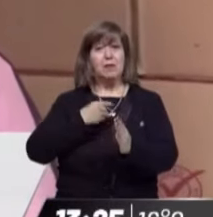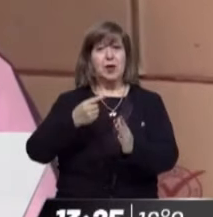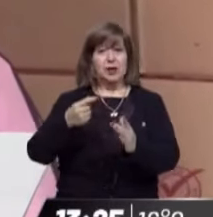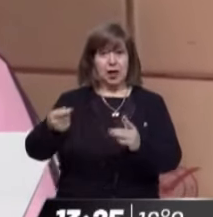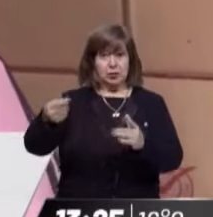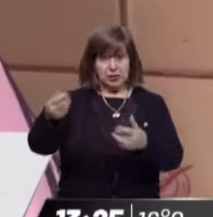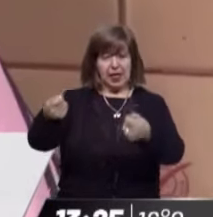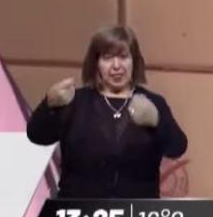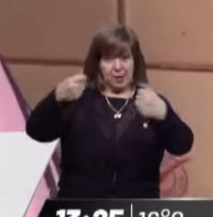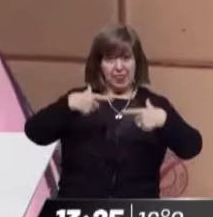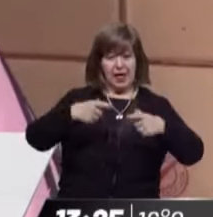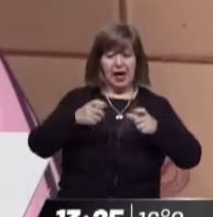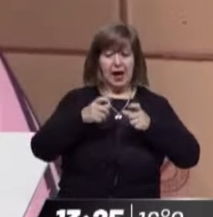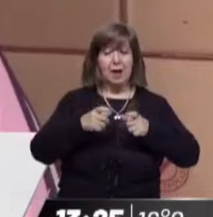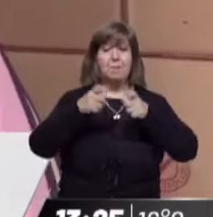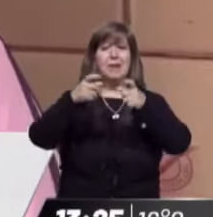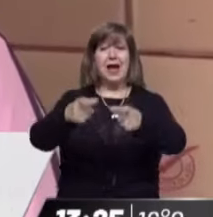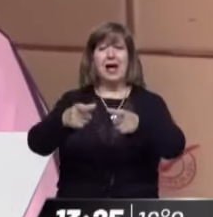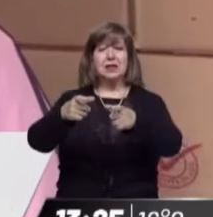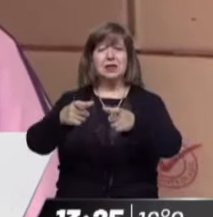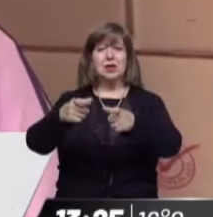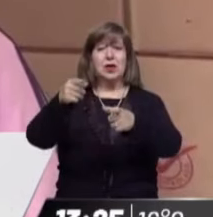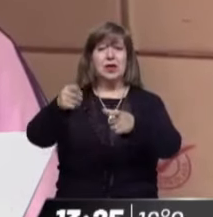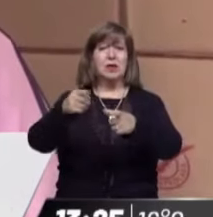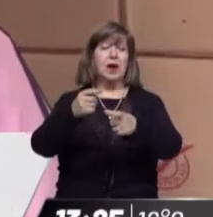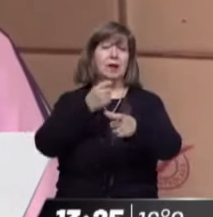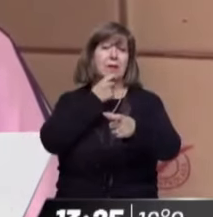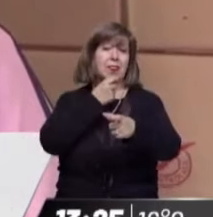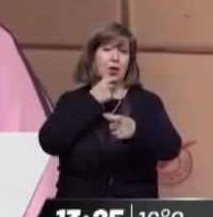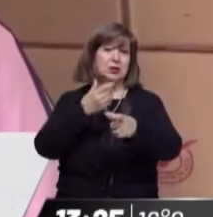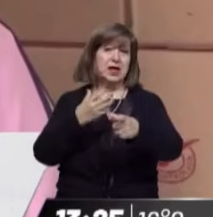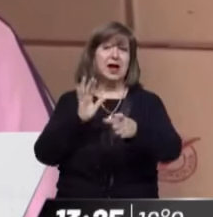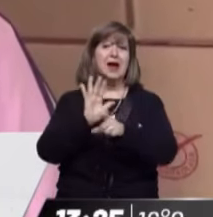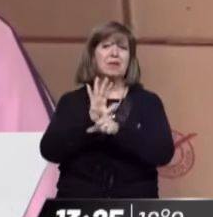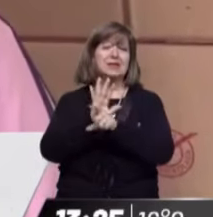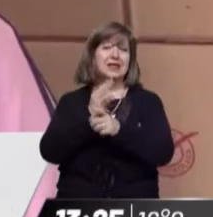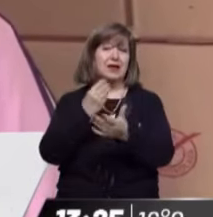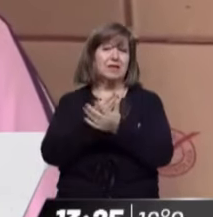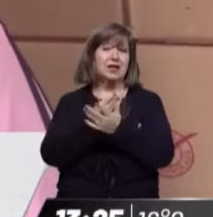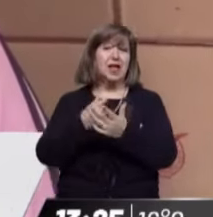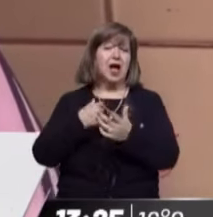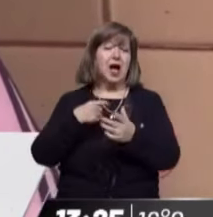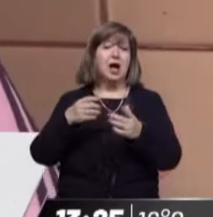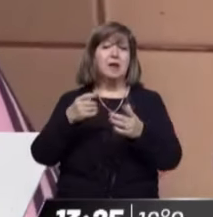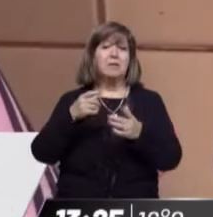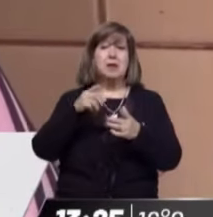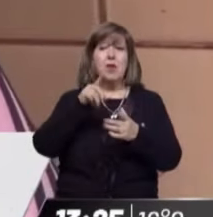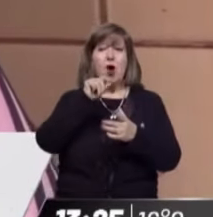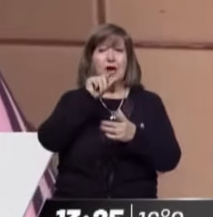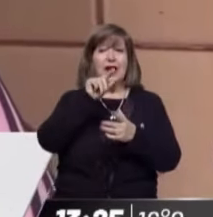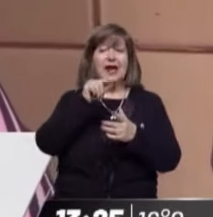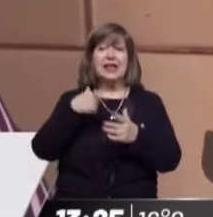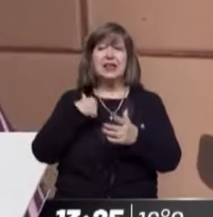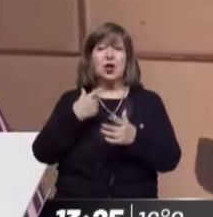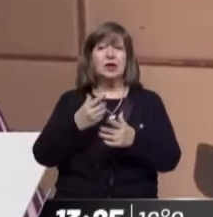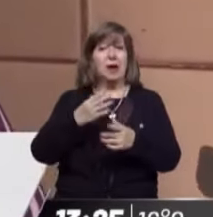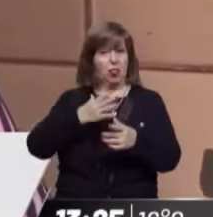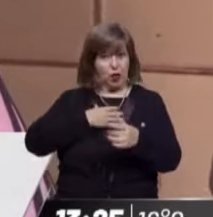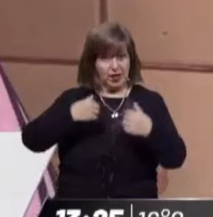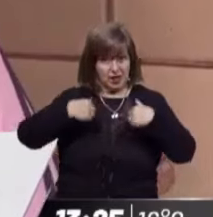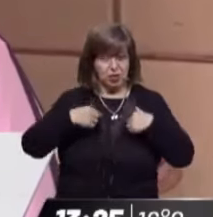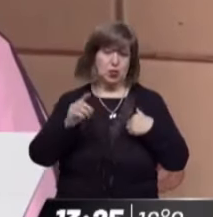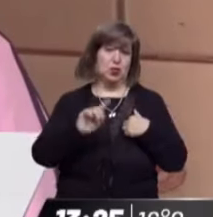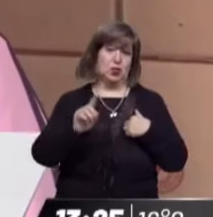comida que se entrega en horneritos es parte de Mendoza horneritos no es de Gabriela no es de de ningún colaborador eh